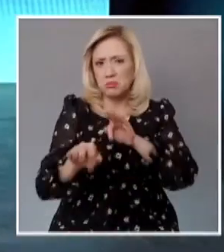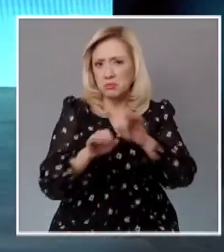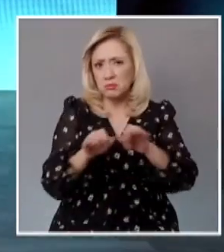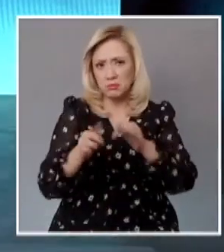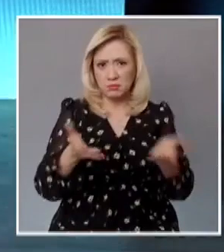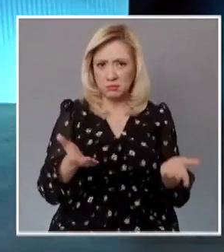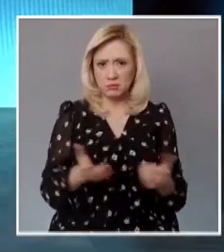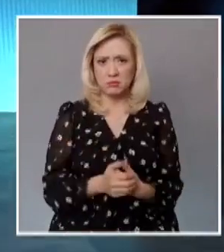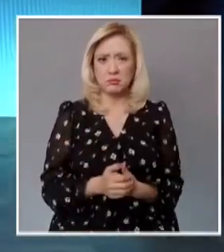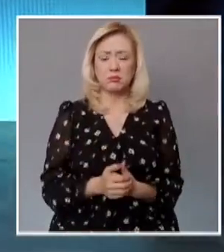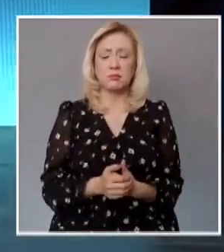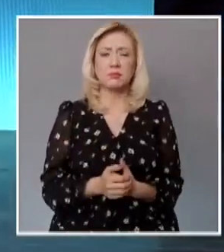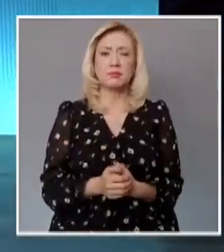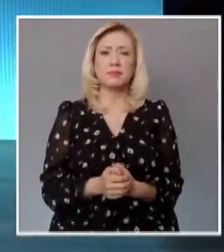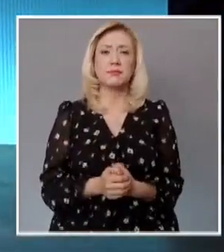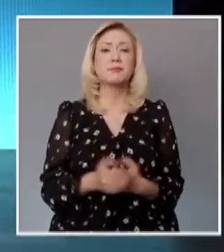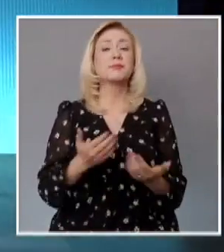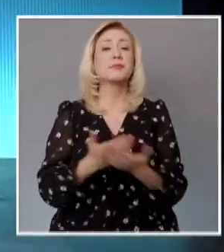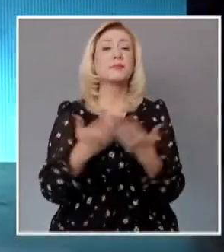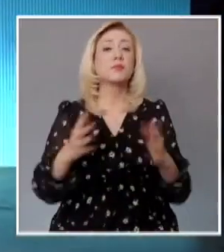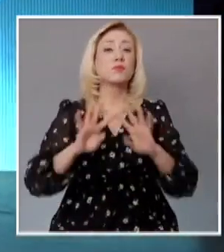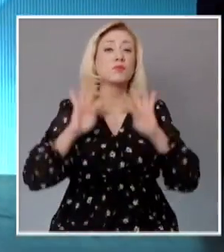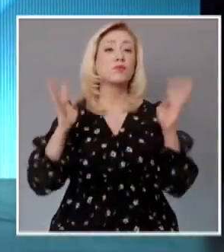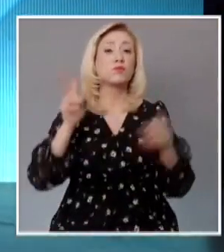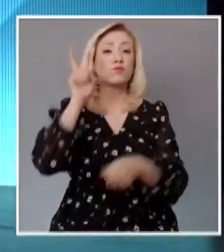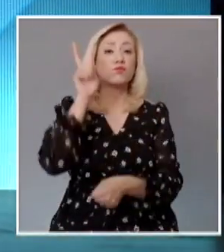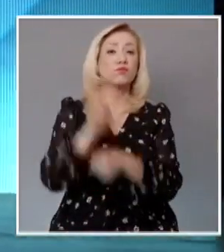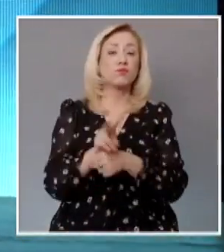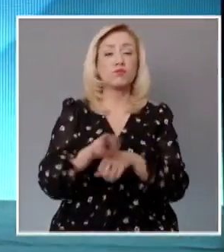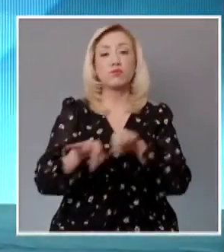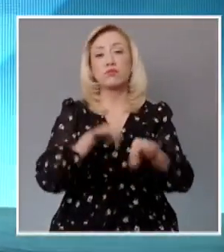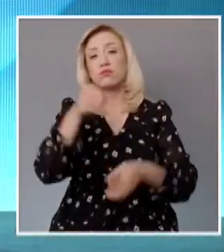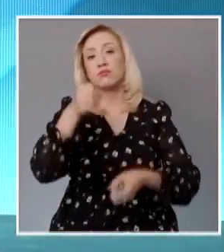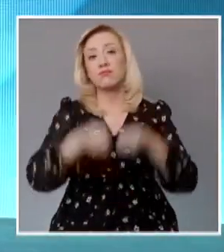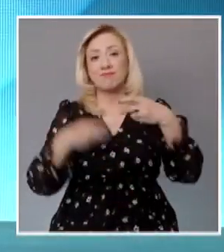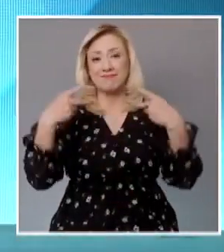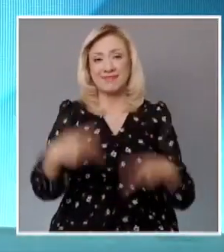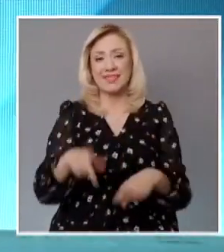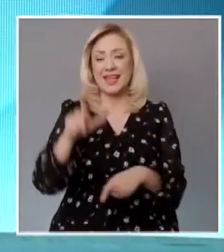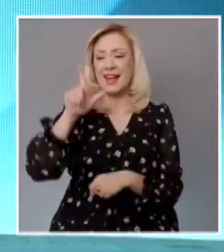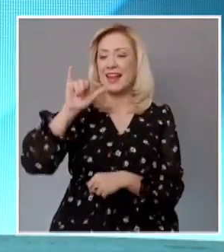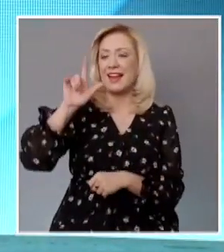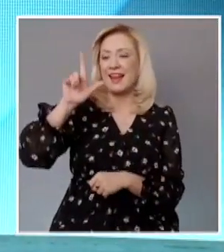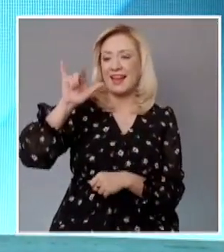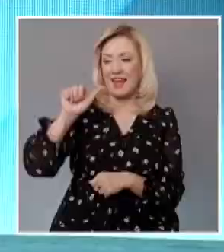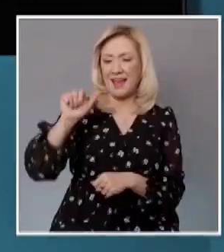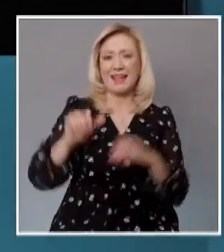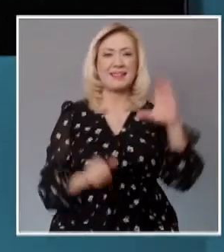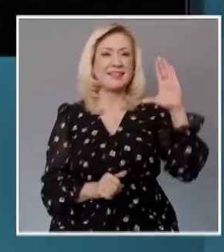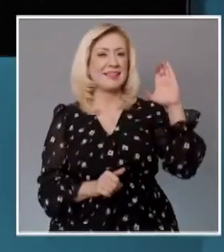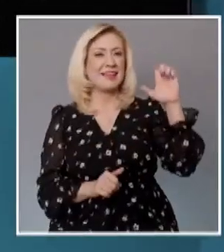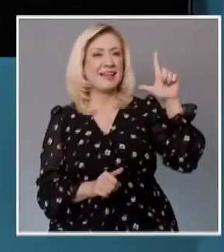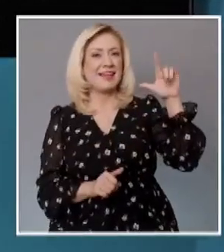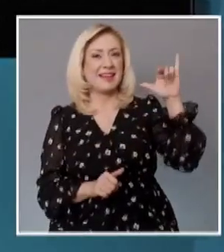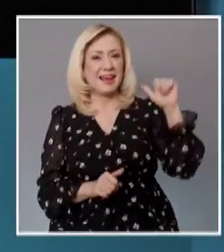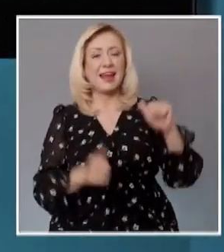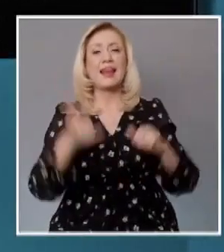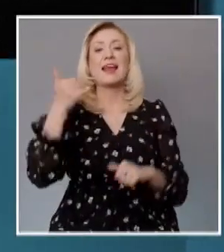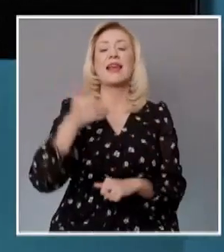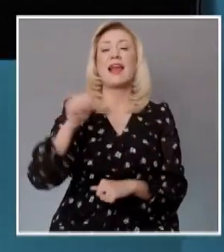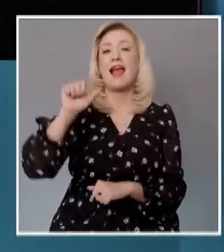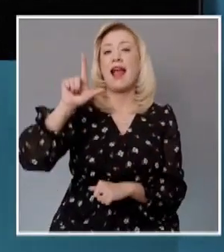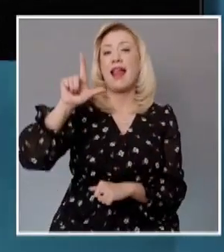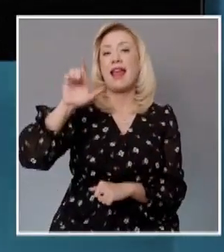Las consejeras de la Judicatura Federal, Lilia Mónica López Benítez y Celia Maya García, así como el consejero Alejandro González